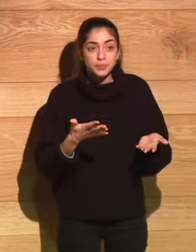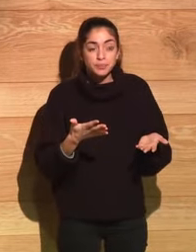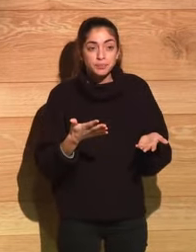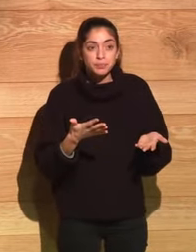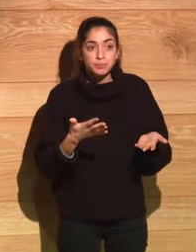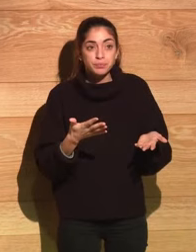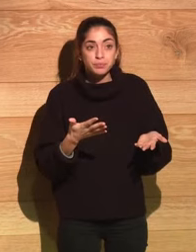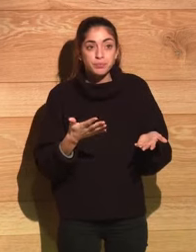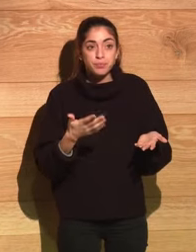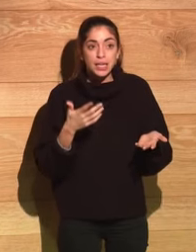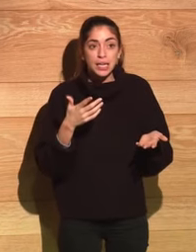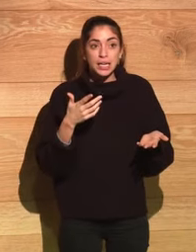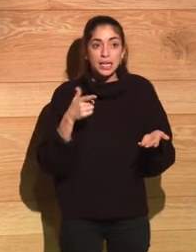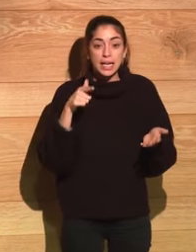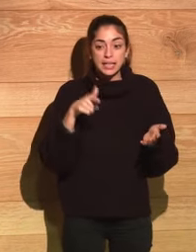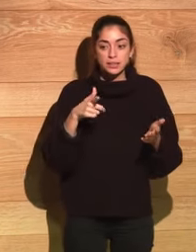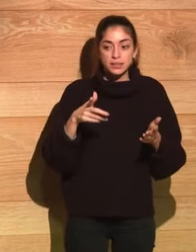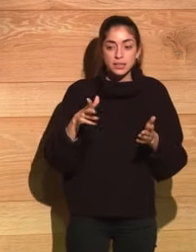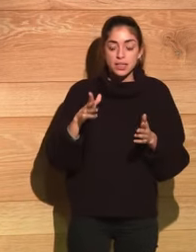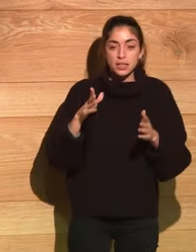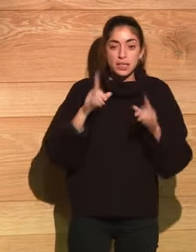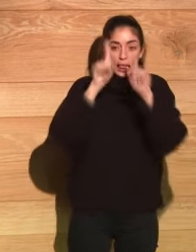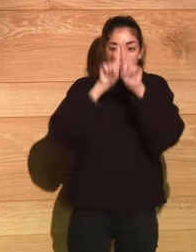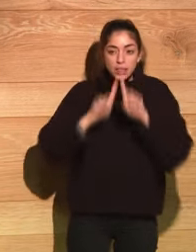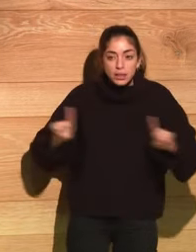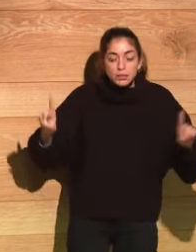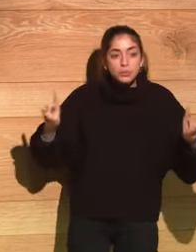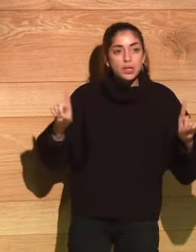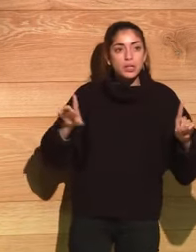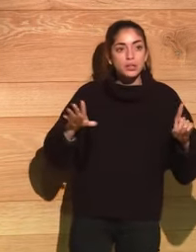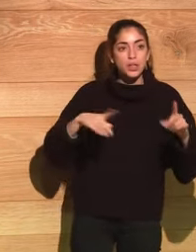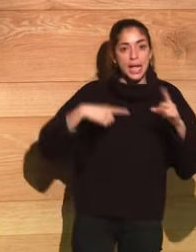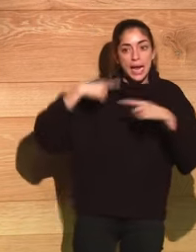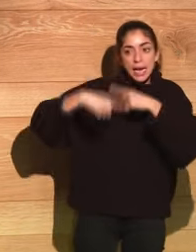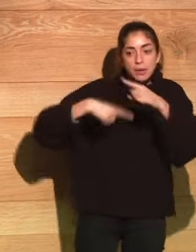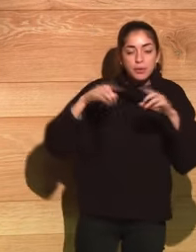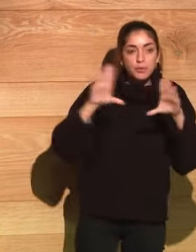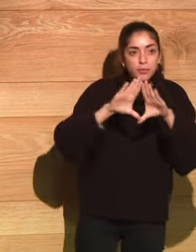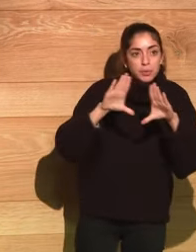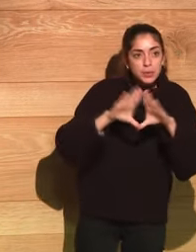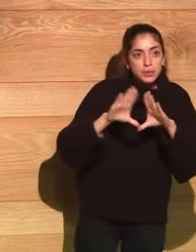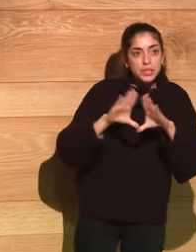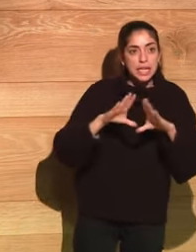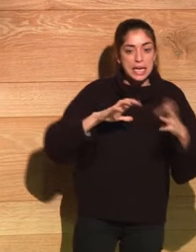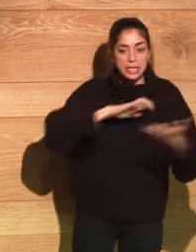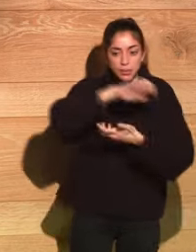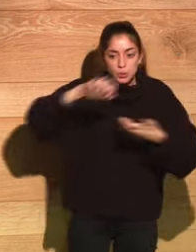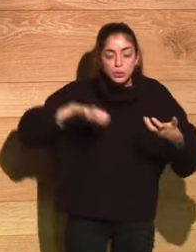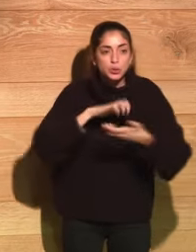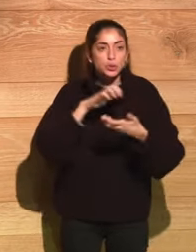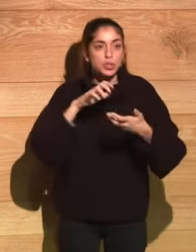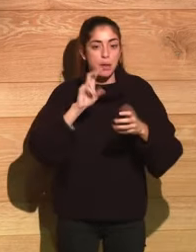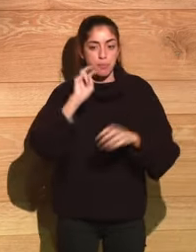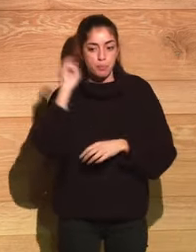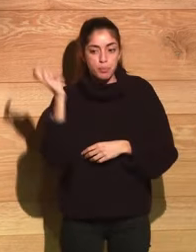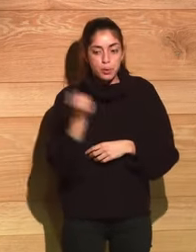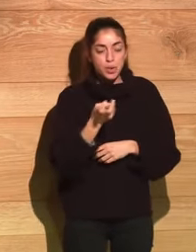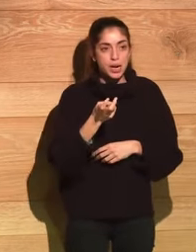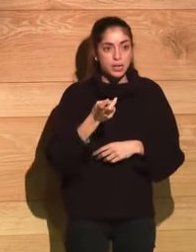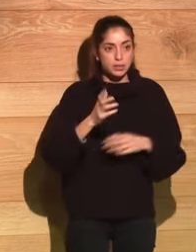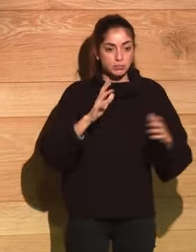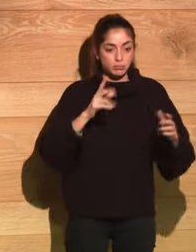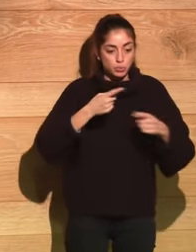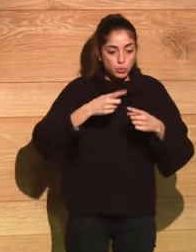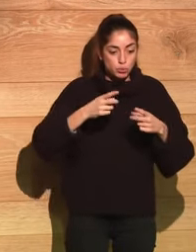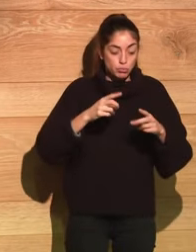como el de Chazelle había pasado desapercibido para una generación de feministas tan revoltosas y plurales como lo es la nuestra? Creadora